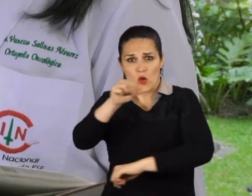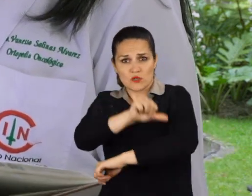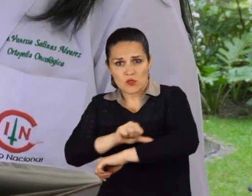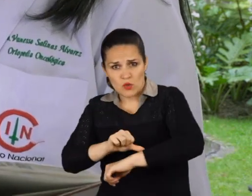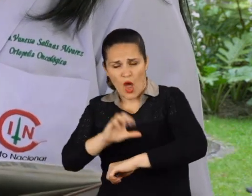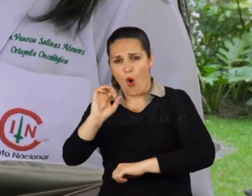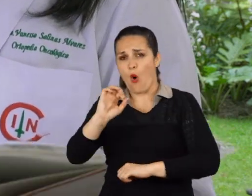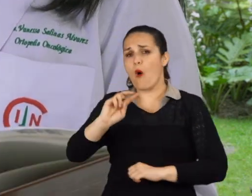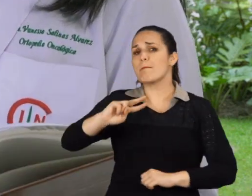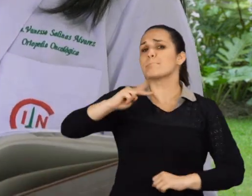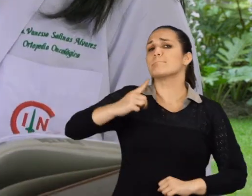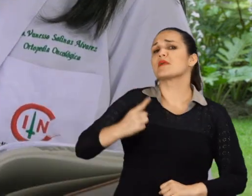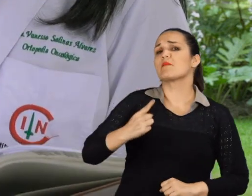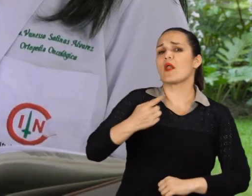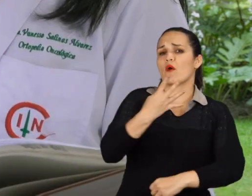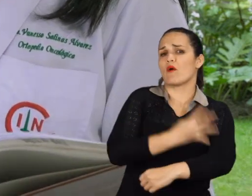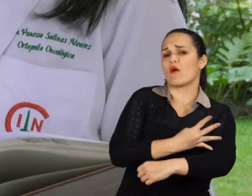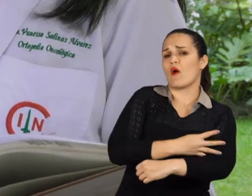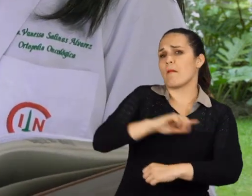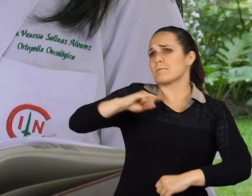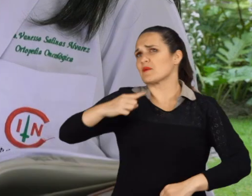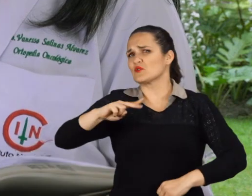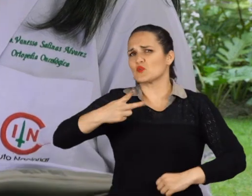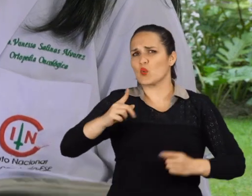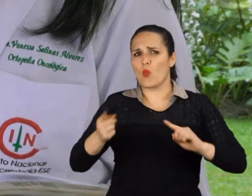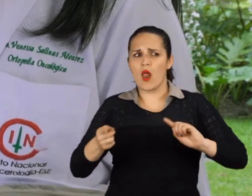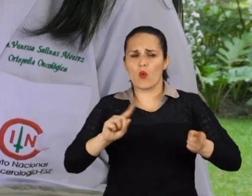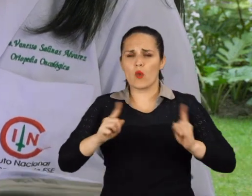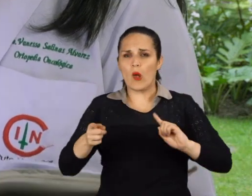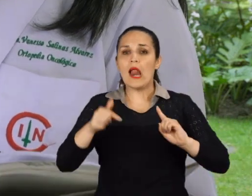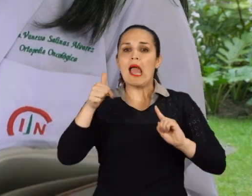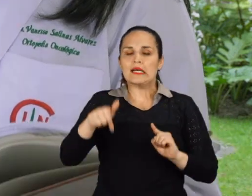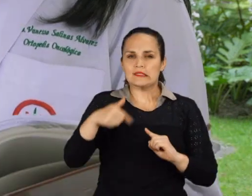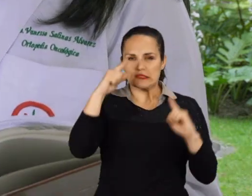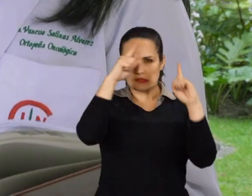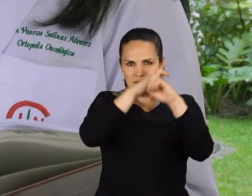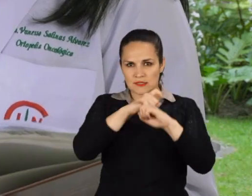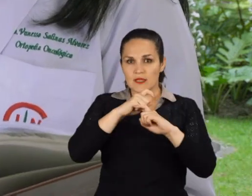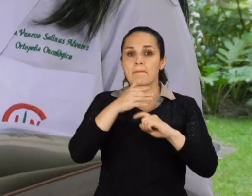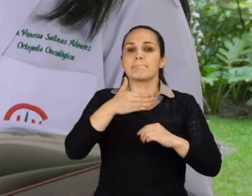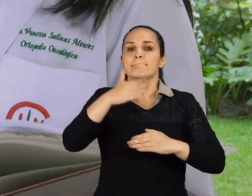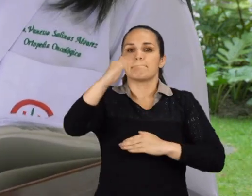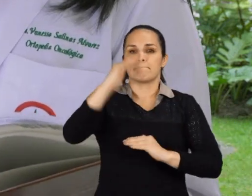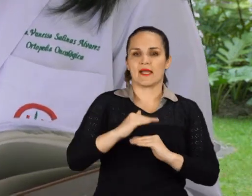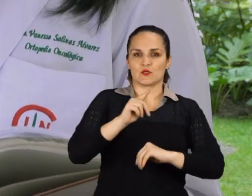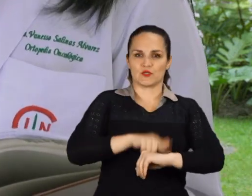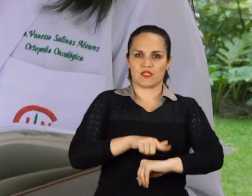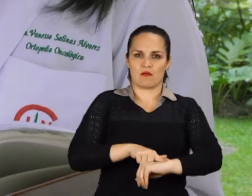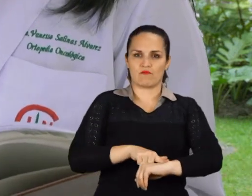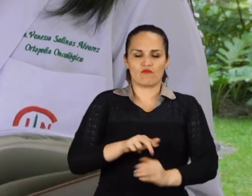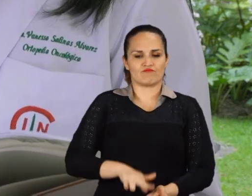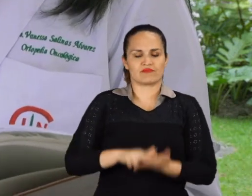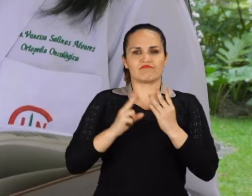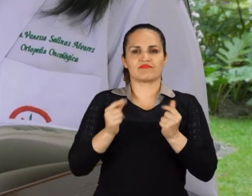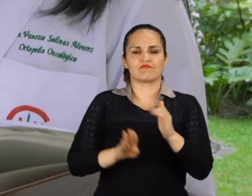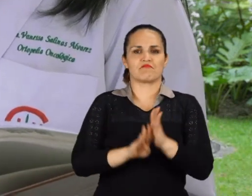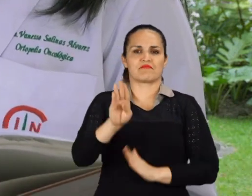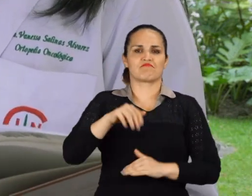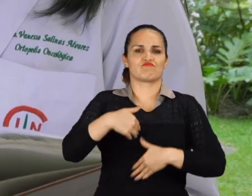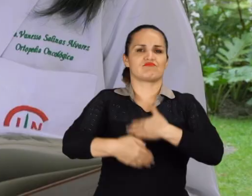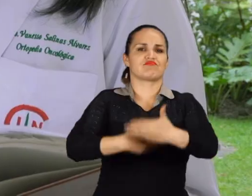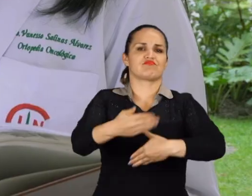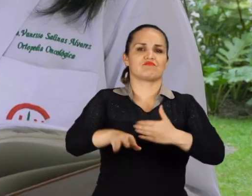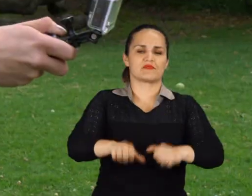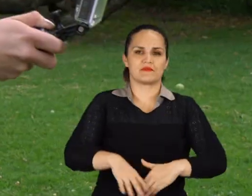tratamiento quirúrgico, ¿sí? De esa manera nosotros poder disminuir tiempo de hospitalización y con lo que les mencionaba, que los pacientes tengan una rehabilitación